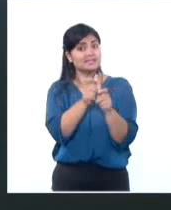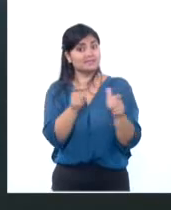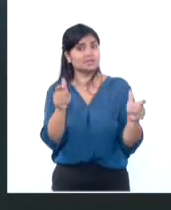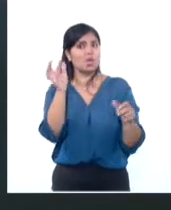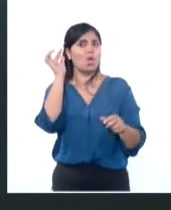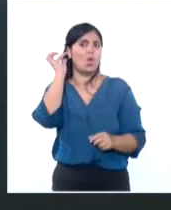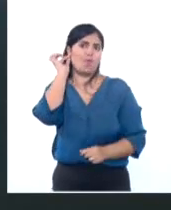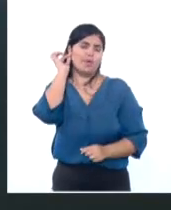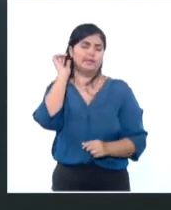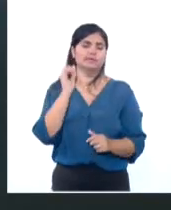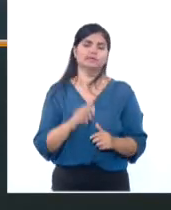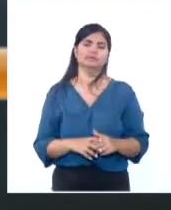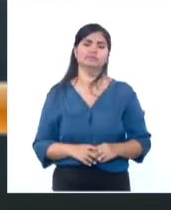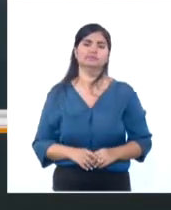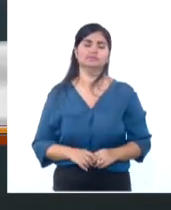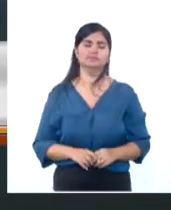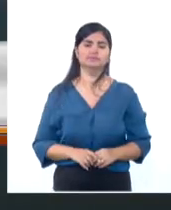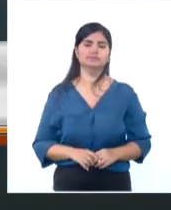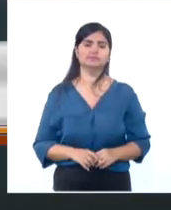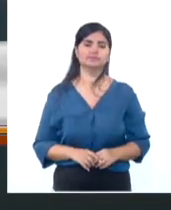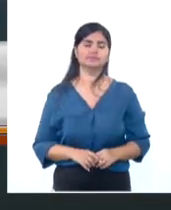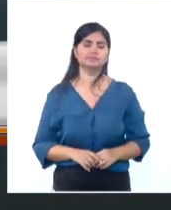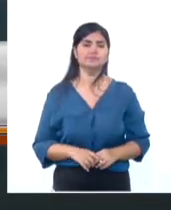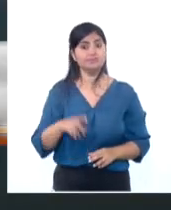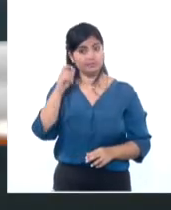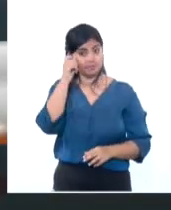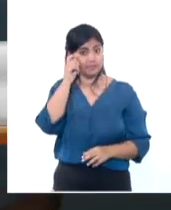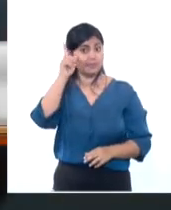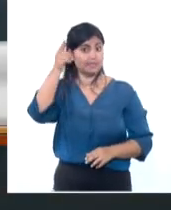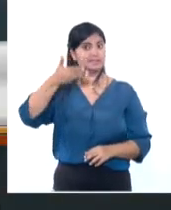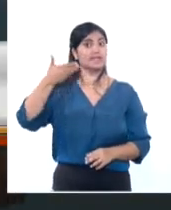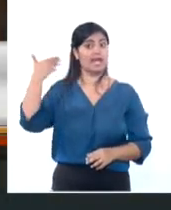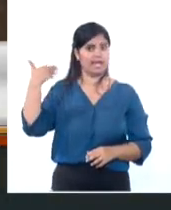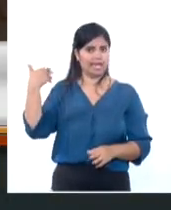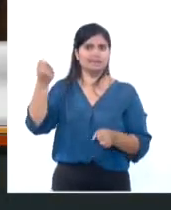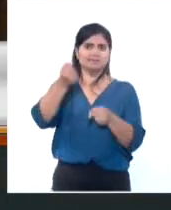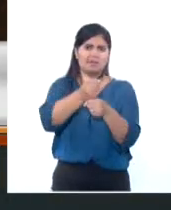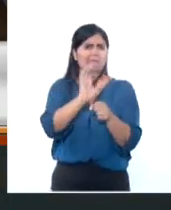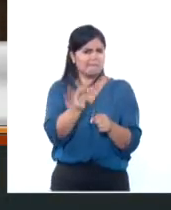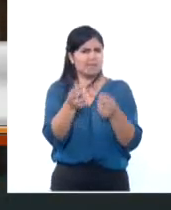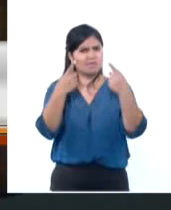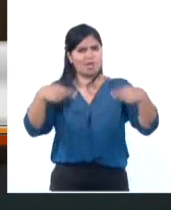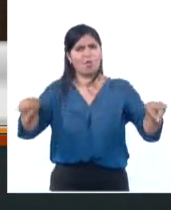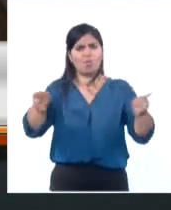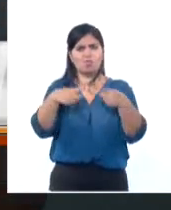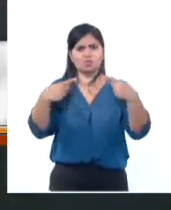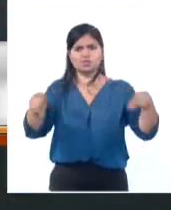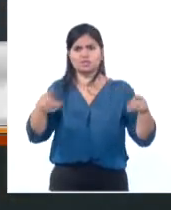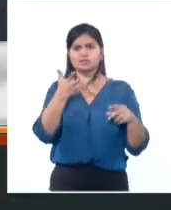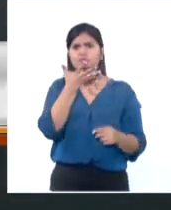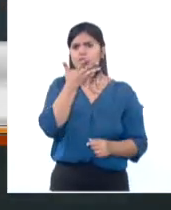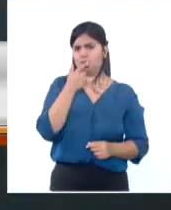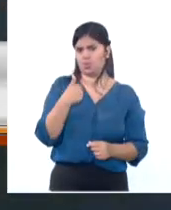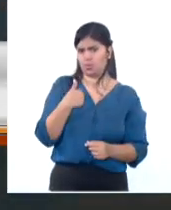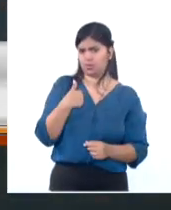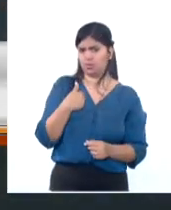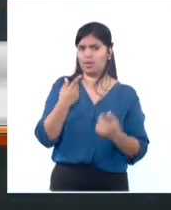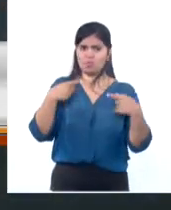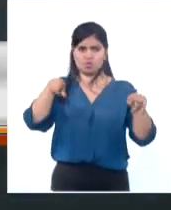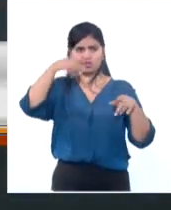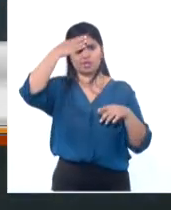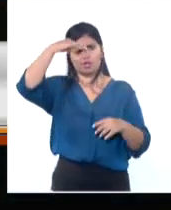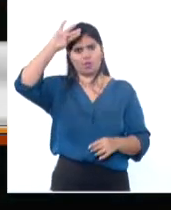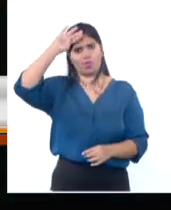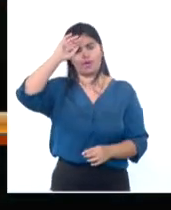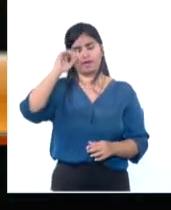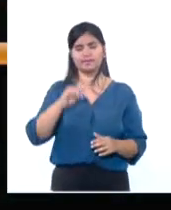había tenido la experiencia de trabajar con esta maravillosa música, La Bella Cubana, que es emblemática y está en el panorama sonoro de, yo creo que de